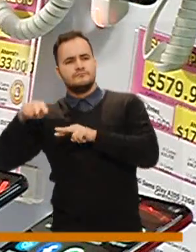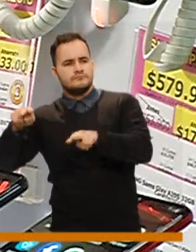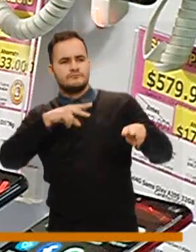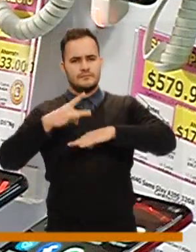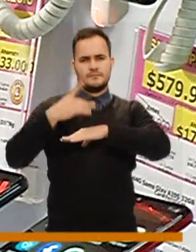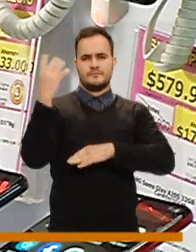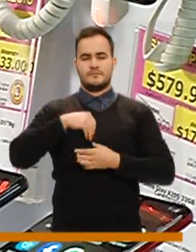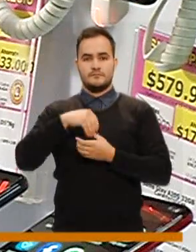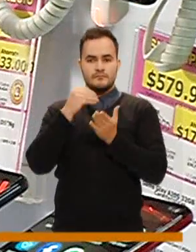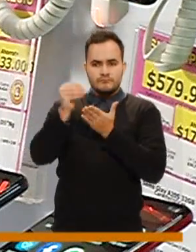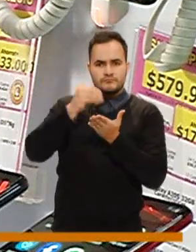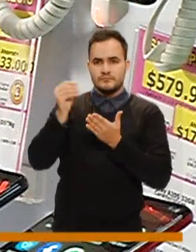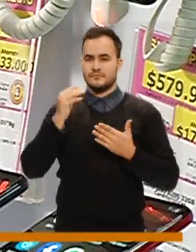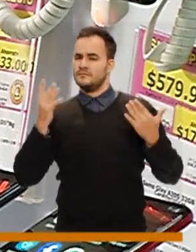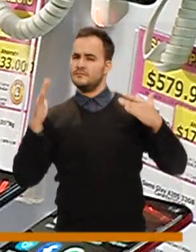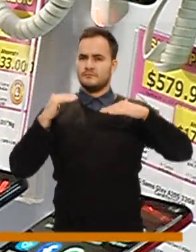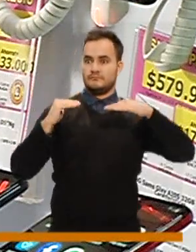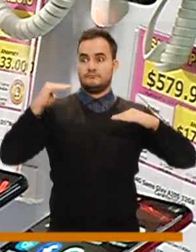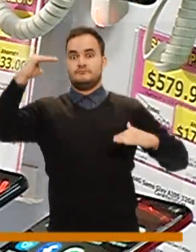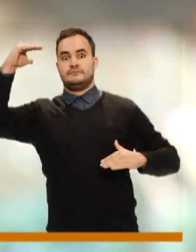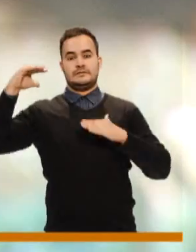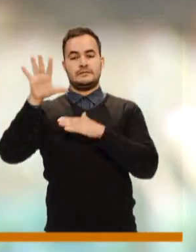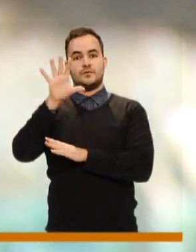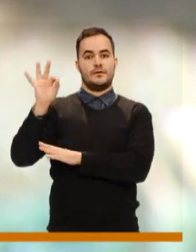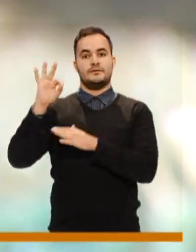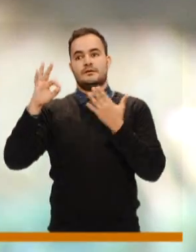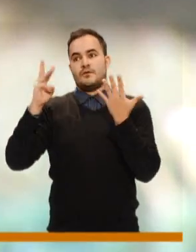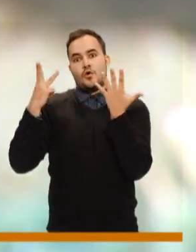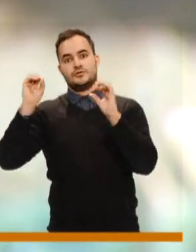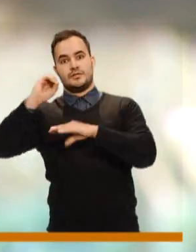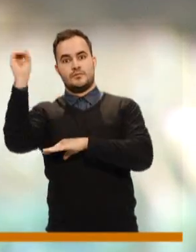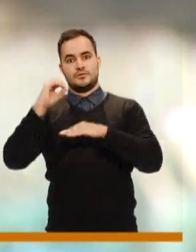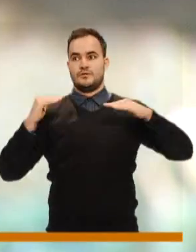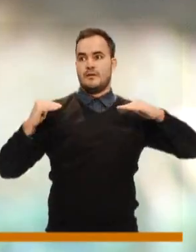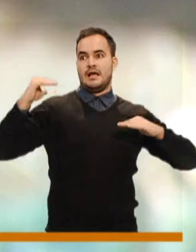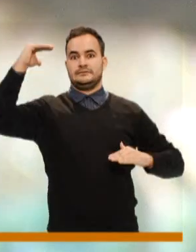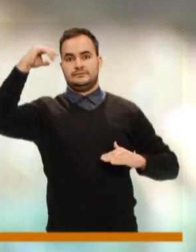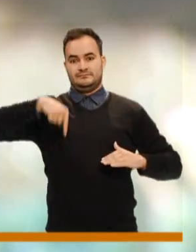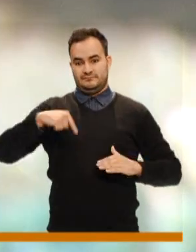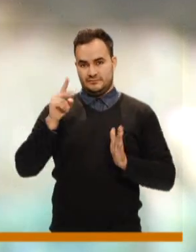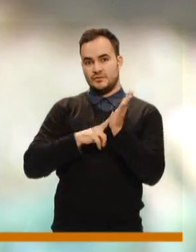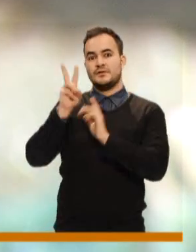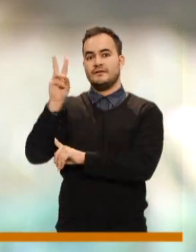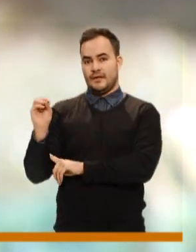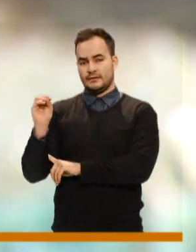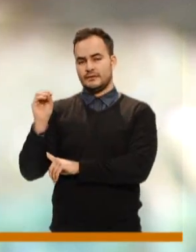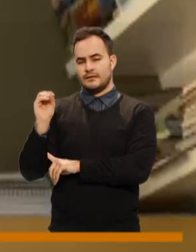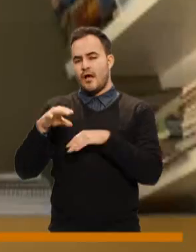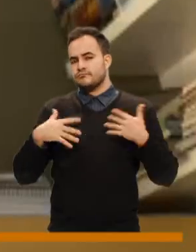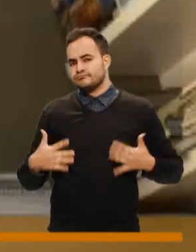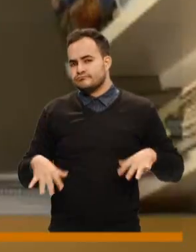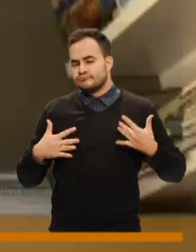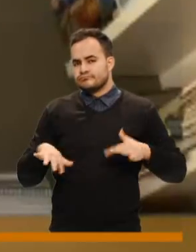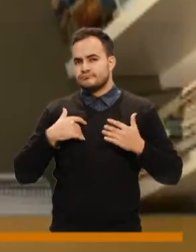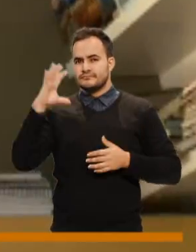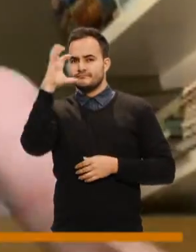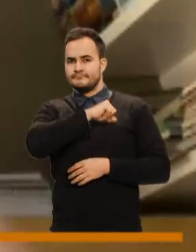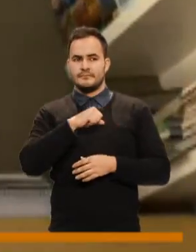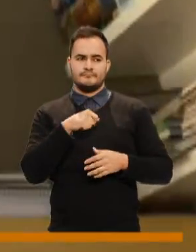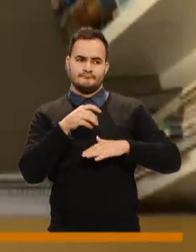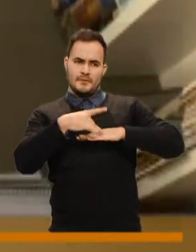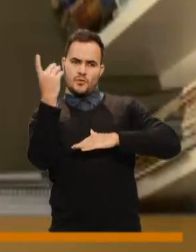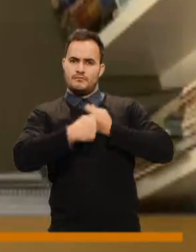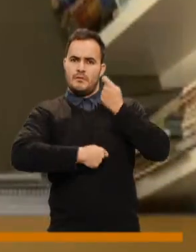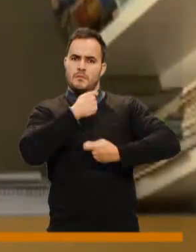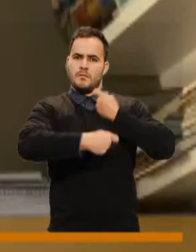cifras de la Cámara Colombiana del Comercio Electrónico, el e-commerce ha crecido entre el 50 y 80% en el país en